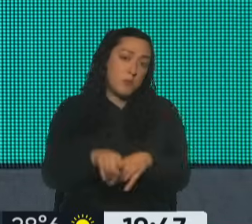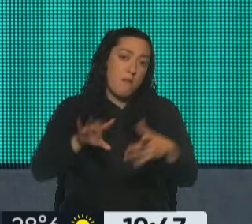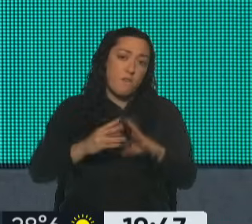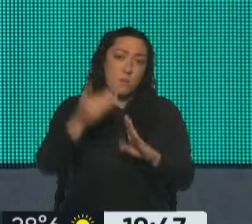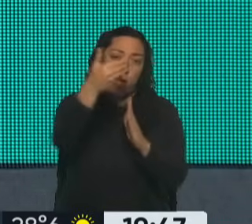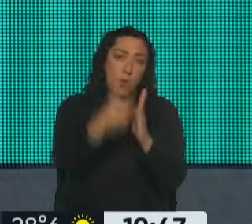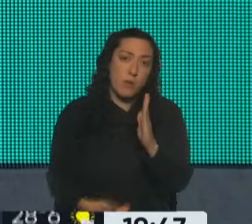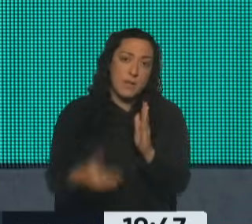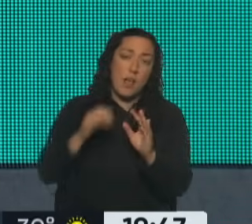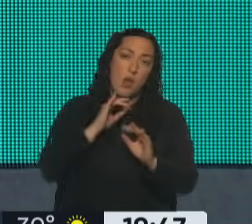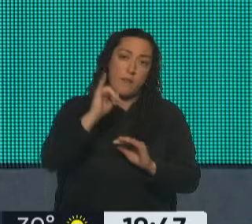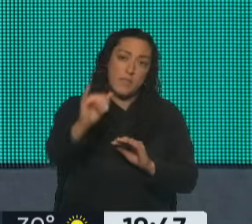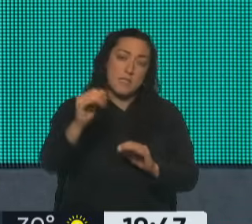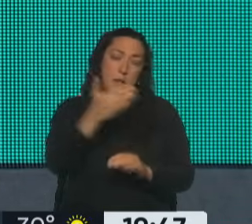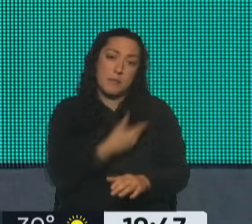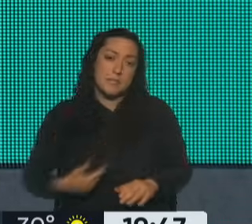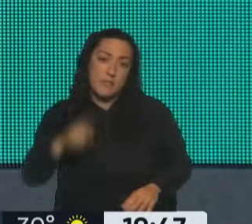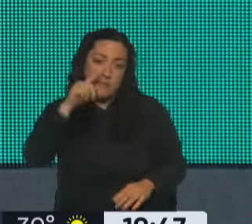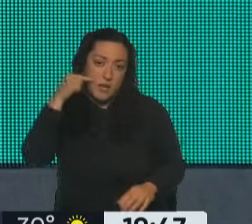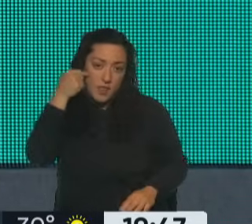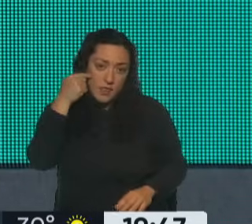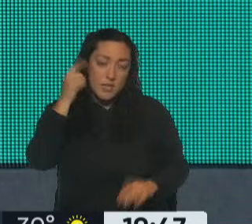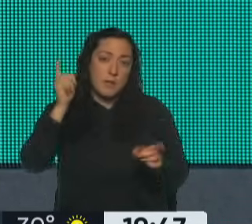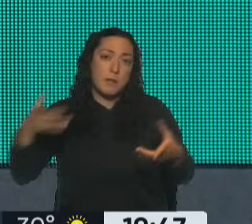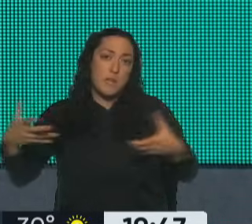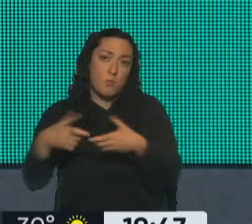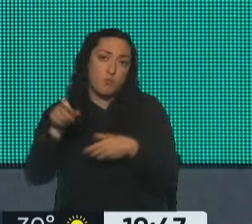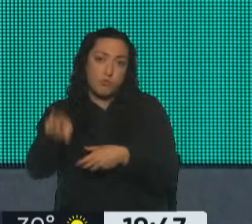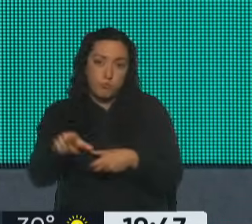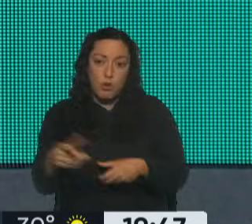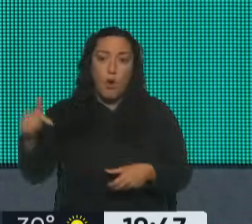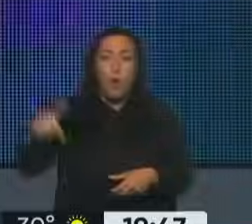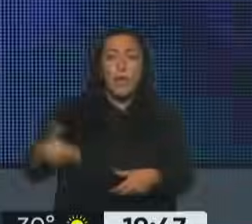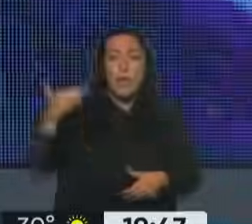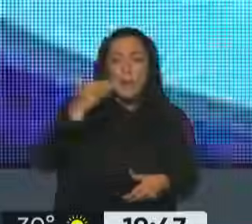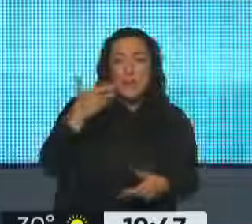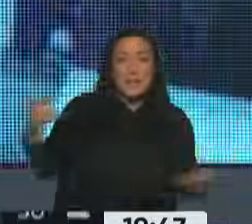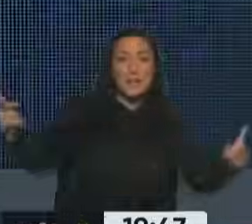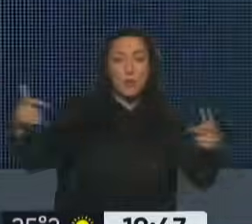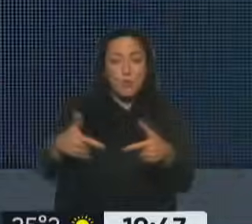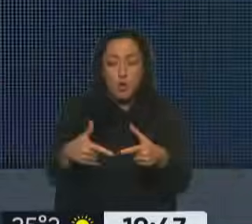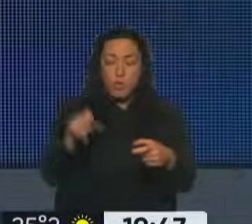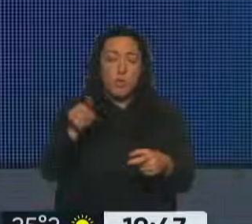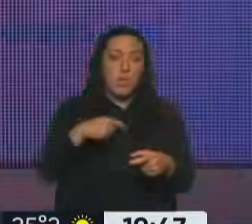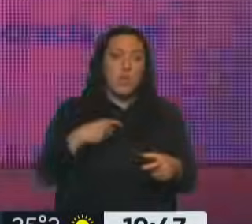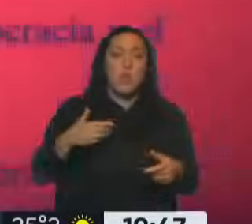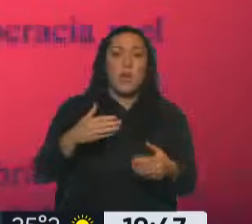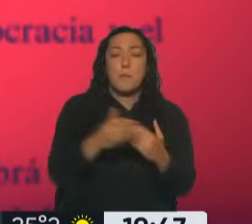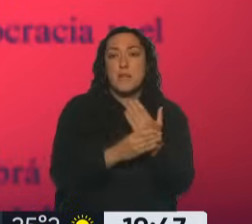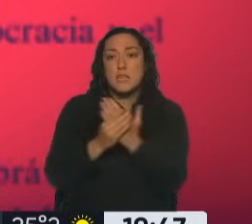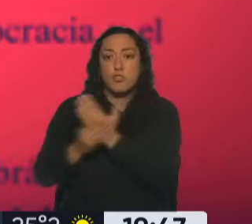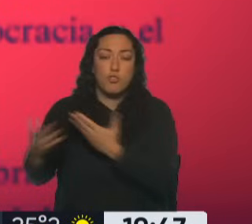comunicado al presidente Fernández y a su equipo. Hoy a la tarde hubo una reunión del gabinete de